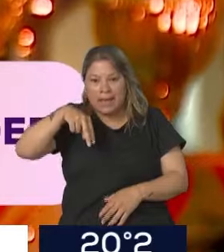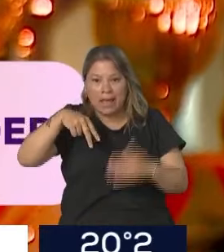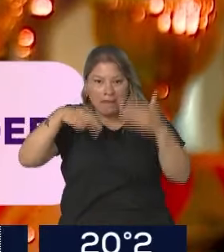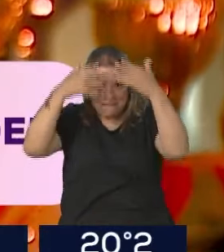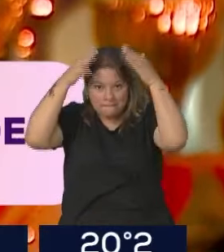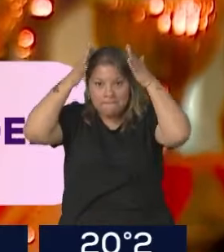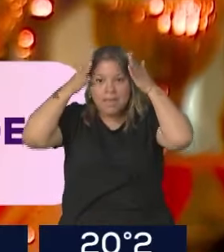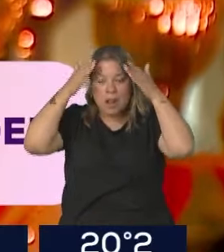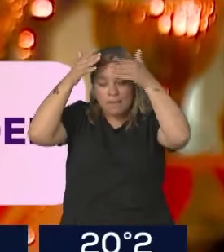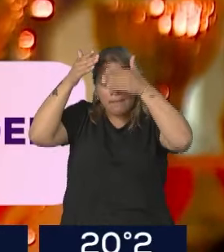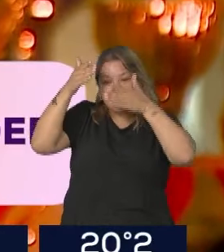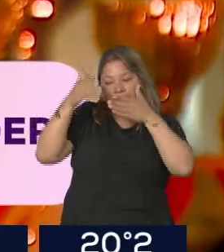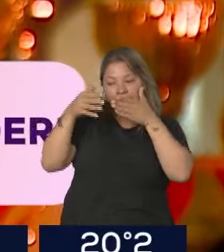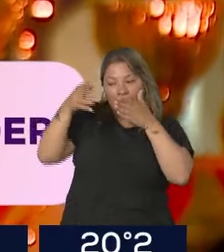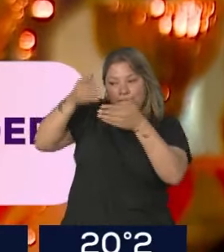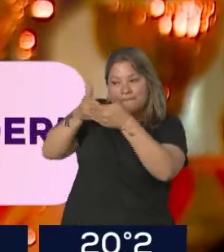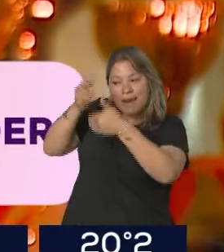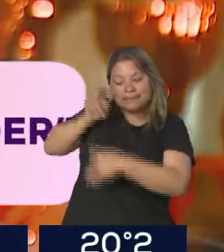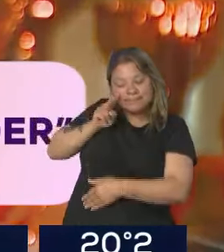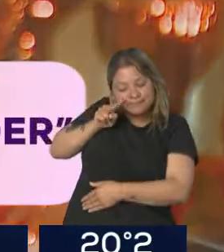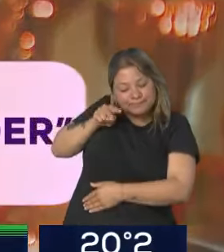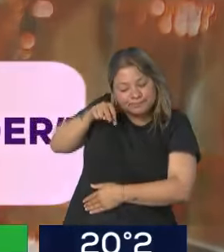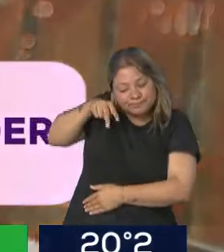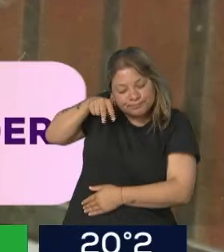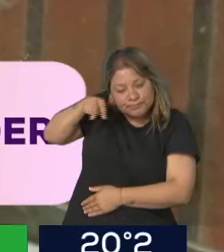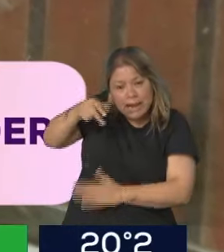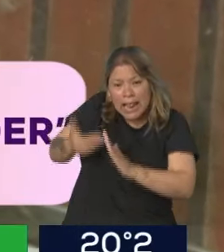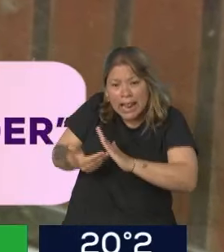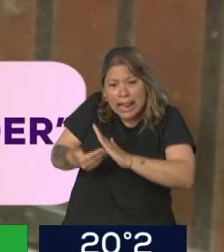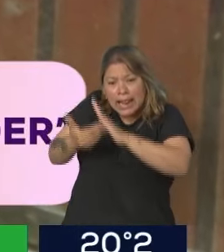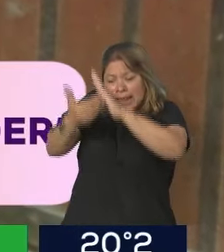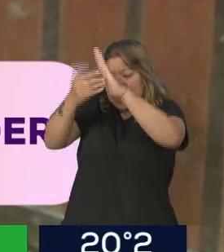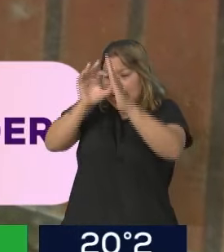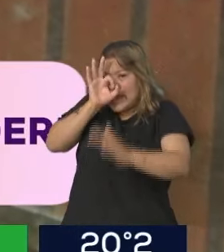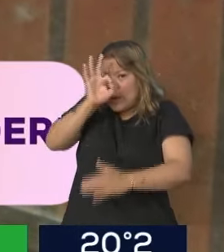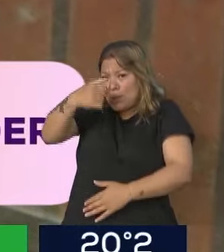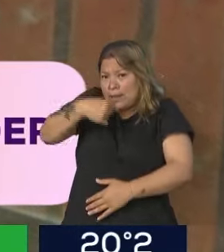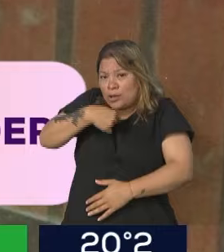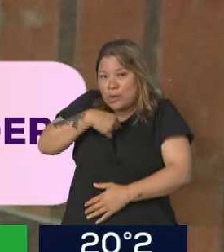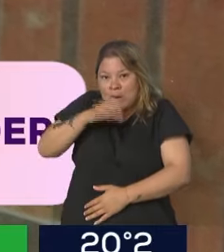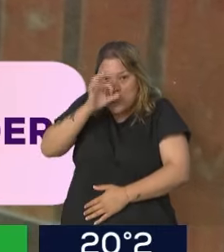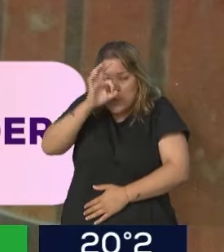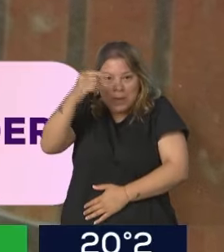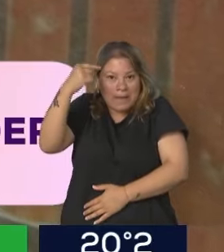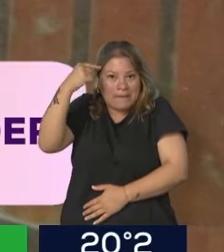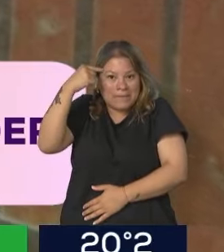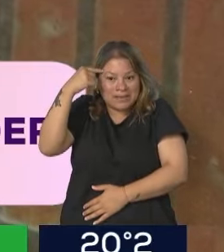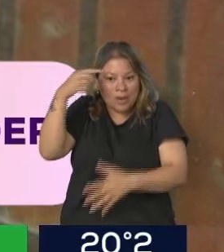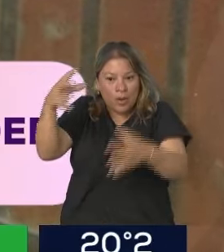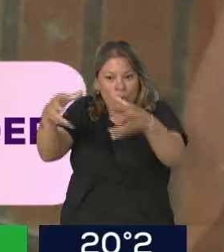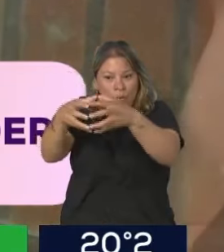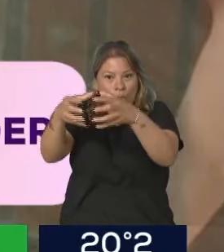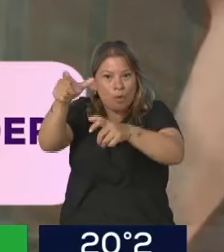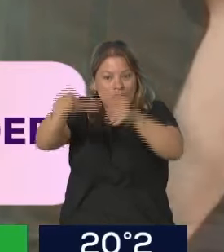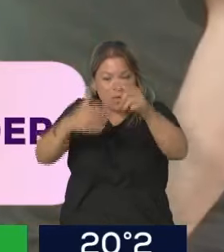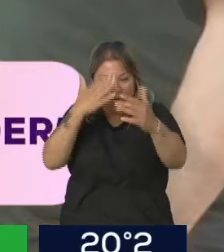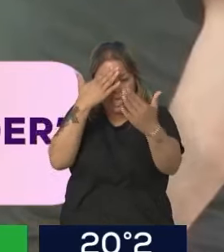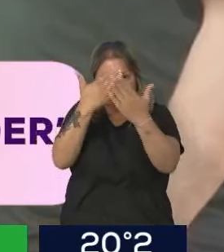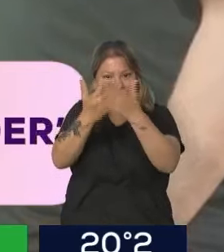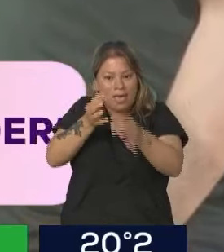en la cara, mirando hacia la pared. Nunca fui líder, nunca me imaginé que iba a estar enfrente de un grupo de